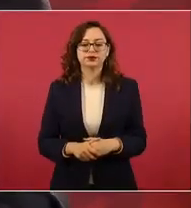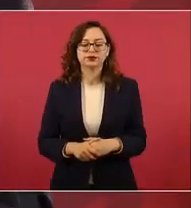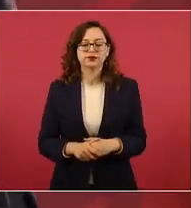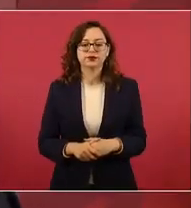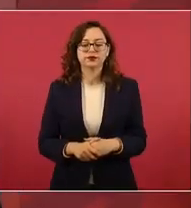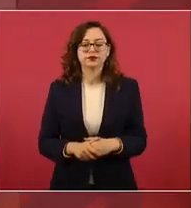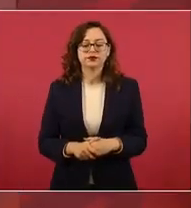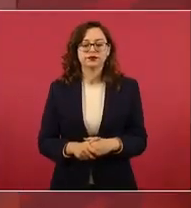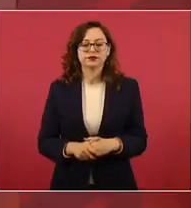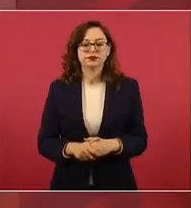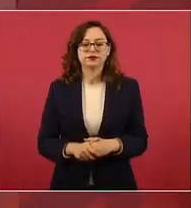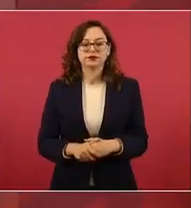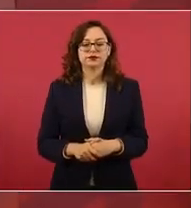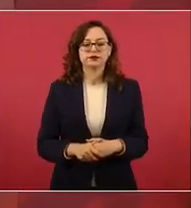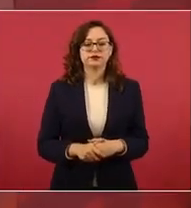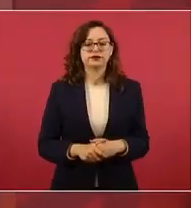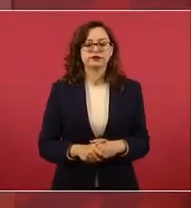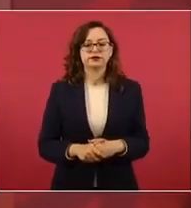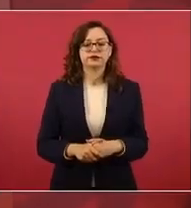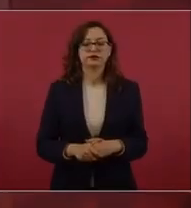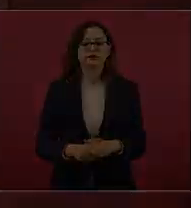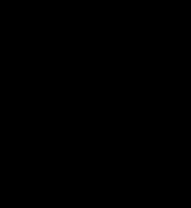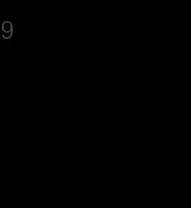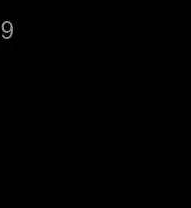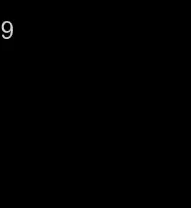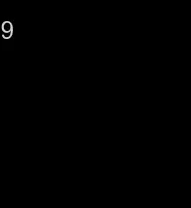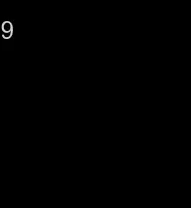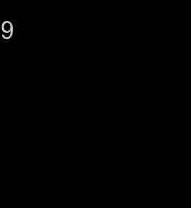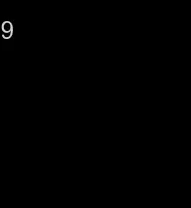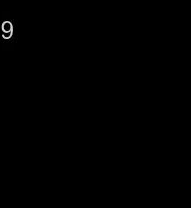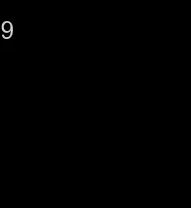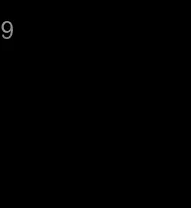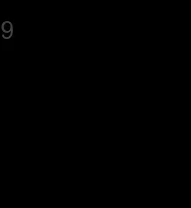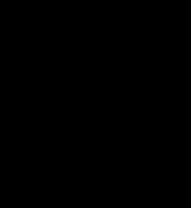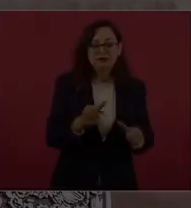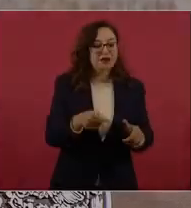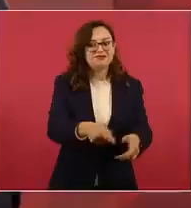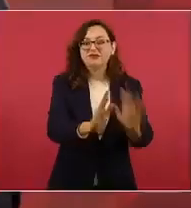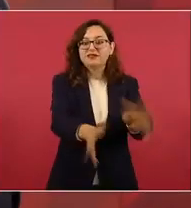hablando con un amigo